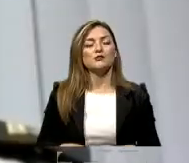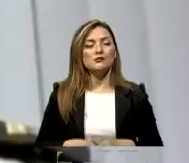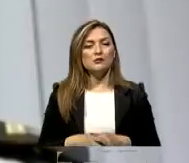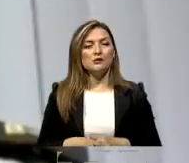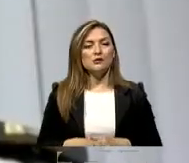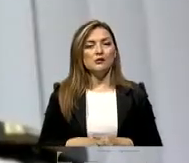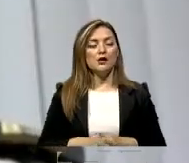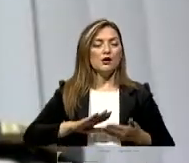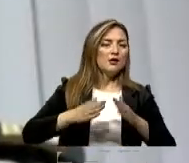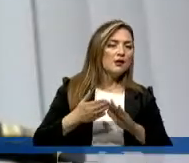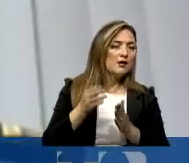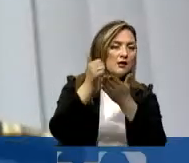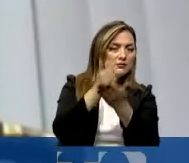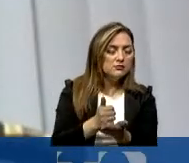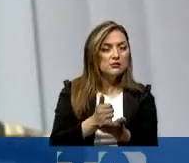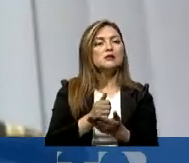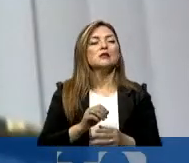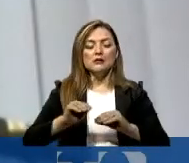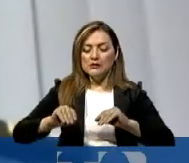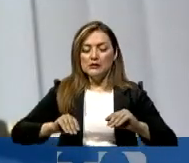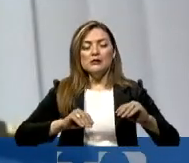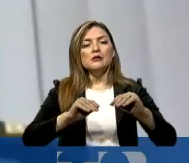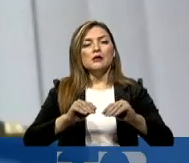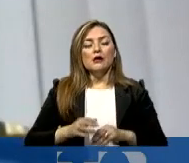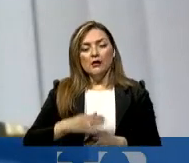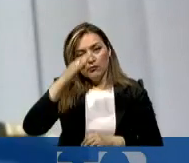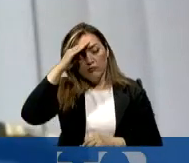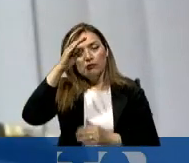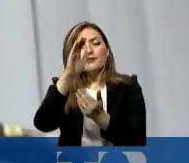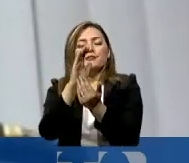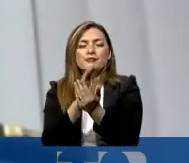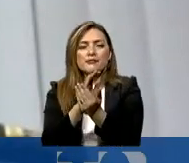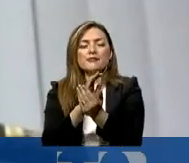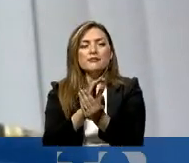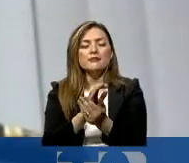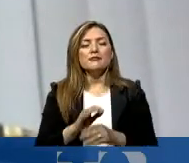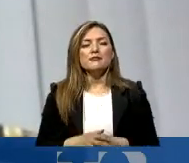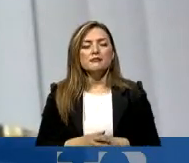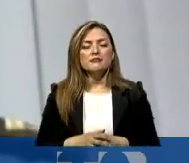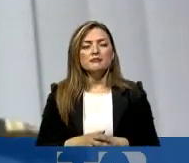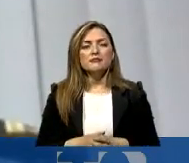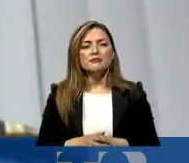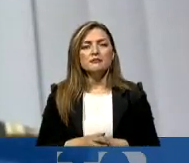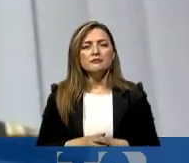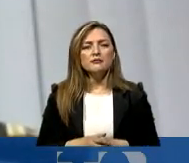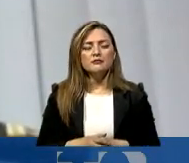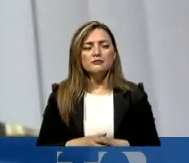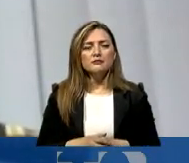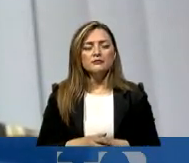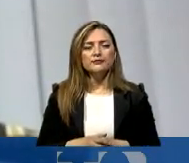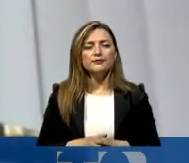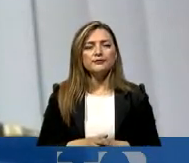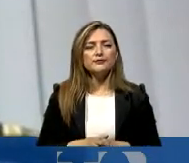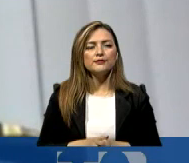que la comunidad pueda beneficiarse de este terreno y el dispar pueda también recibir en contraposición un bien inmueble